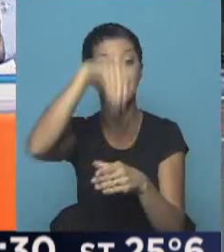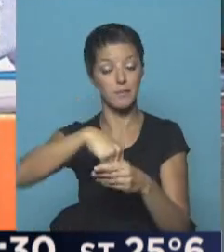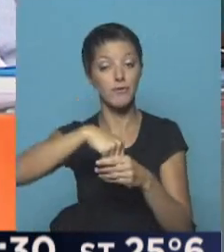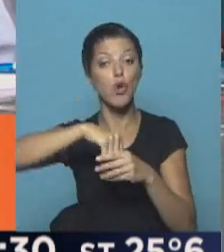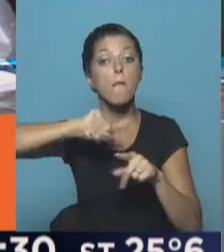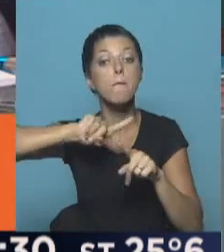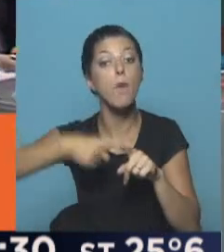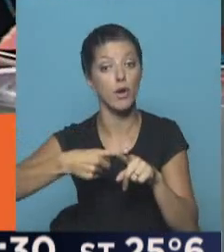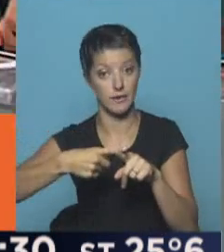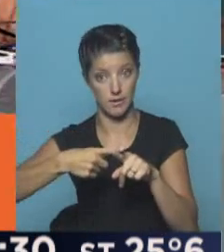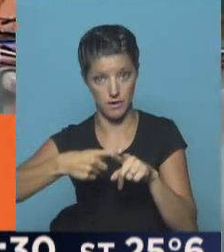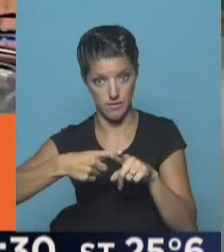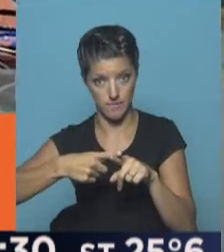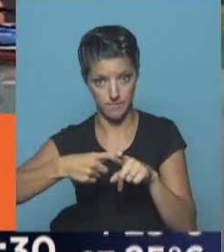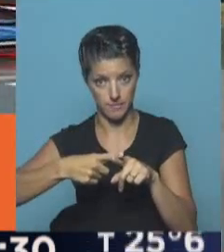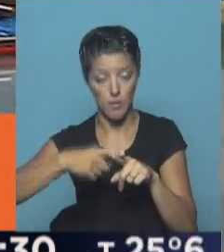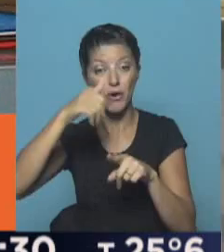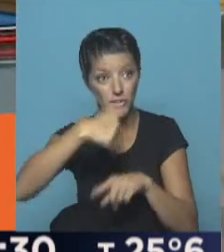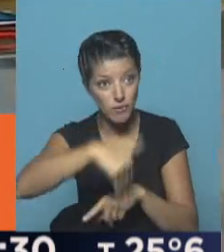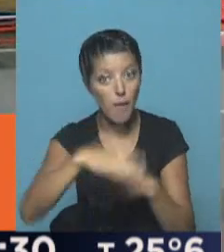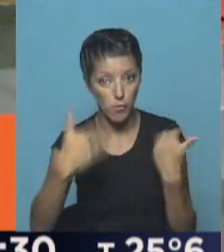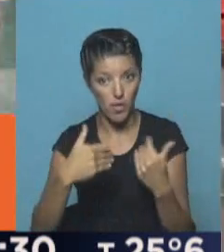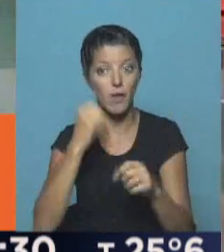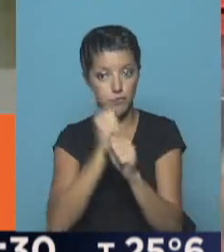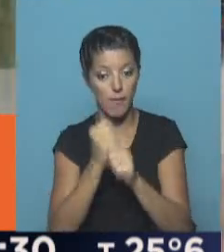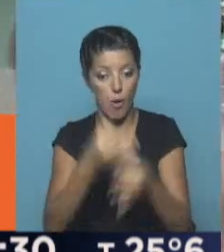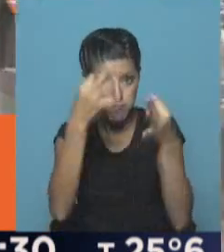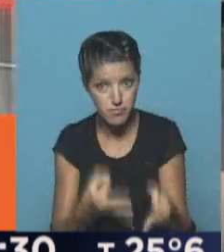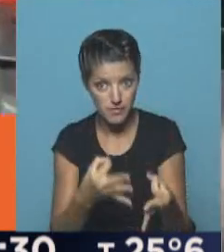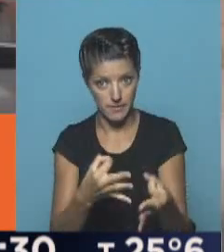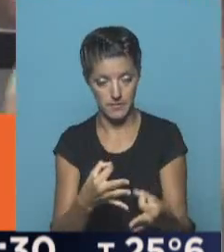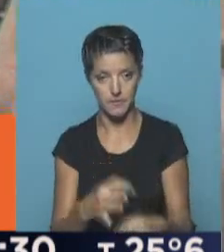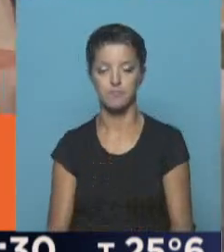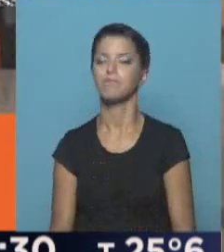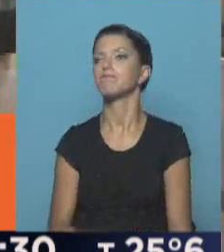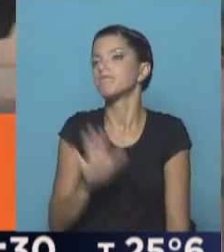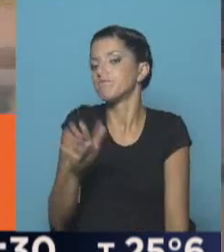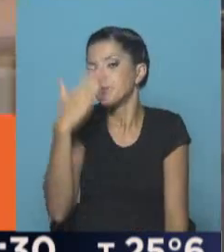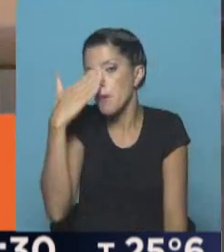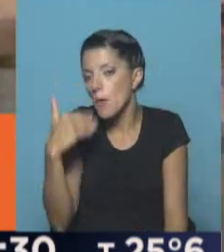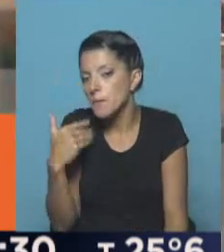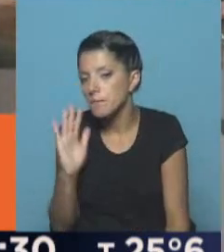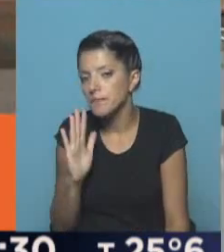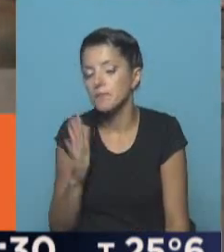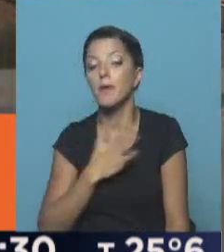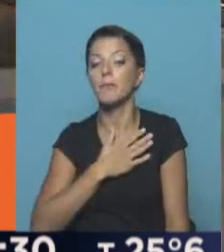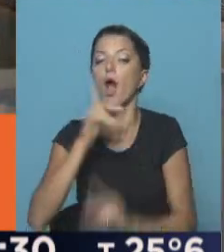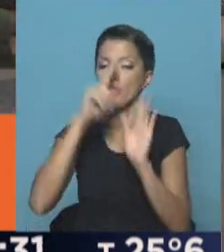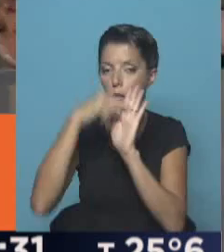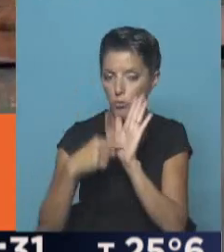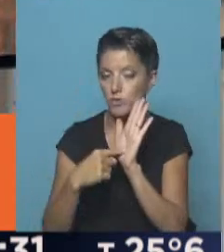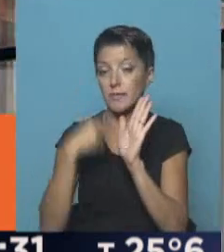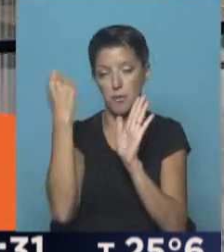participación política es el que lo va a legitimar. Este es el dato clave. Después yo diría que existen algunas cuestiones que es importante